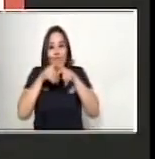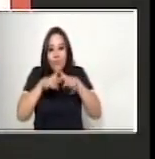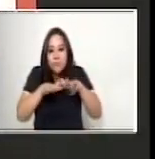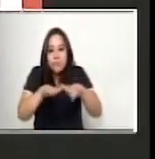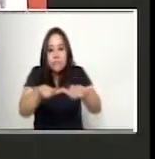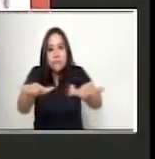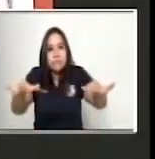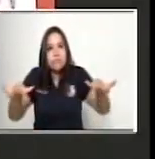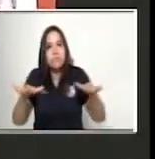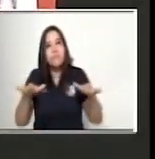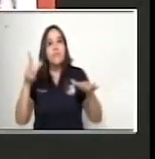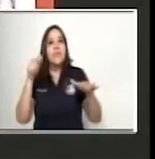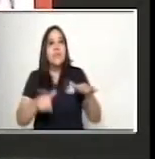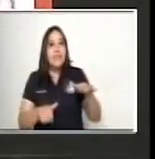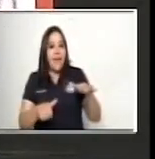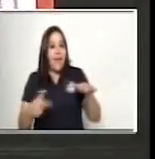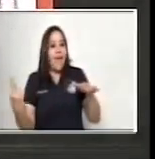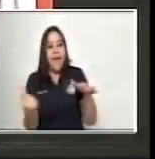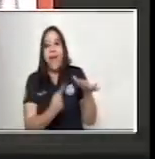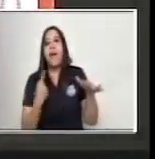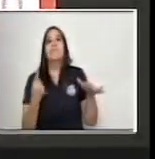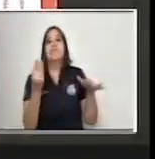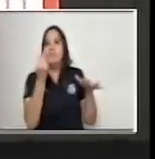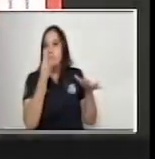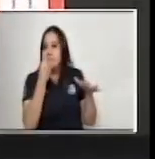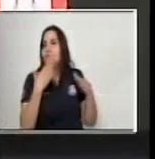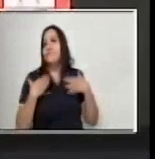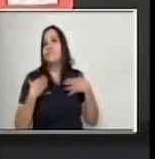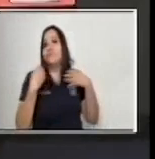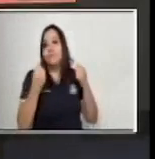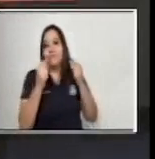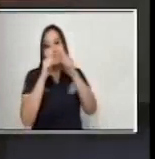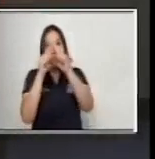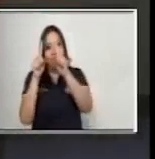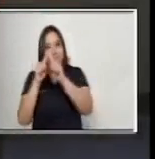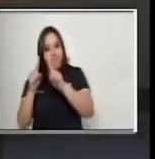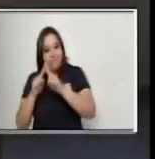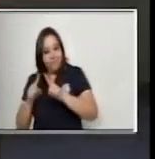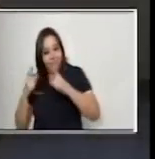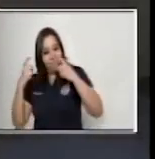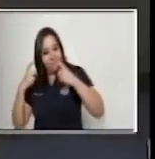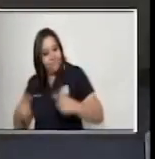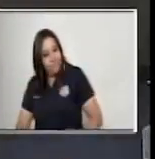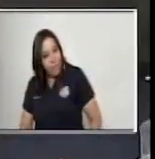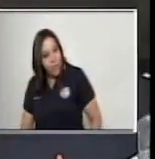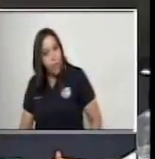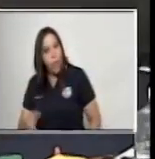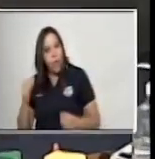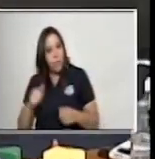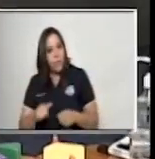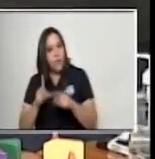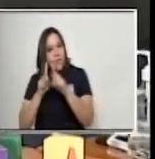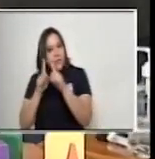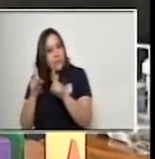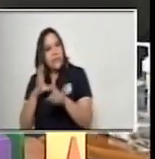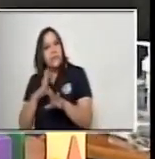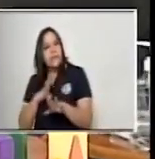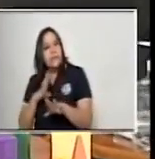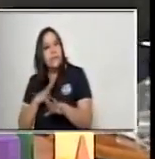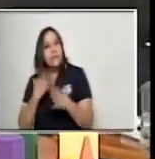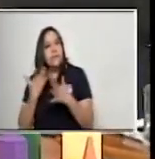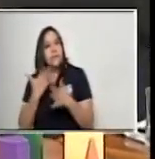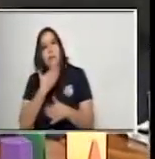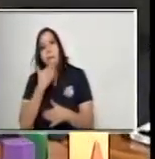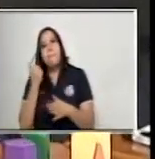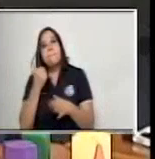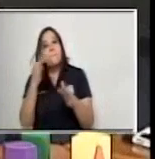esta manera, todos estos nutrientes a los diferentes órganos del cuerpo y tener, pues,